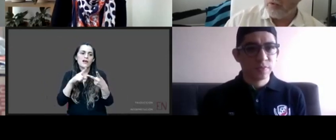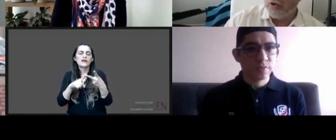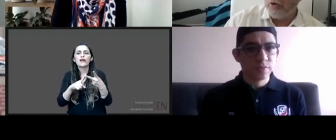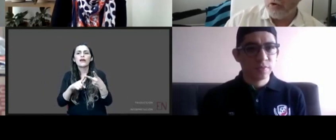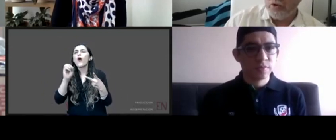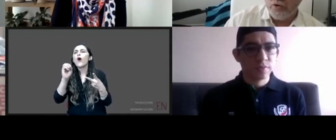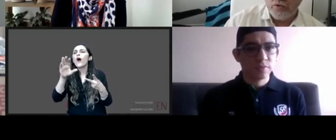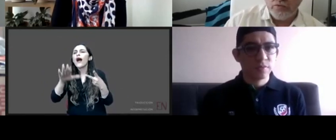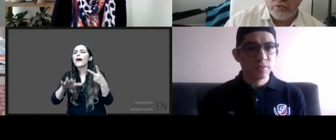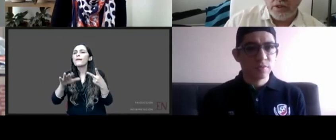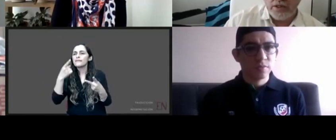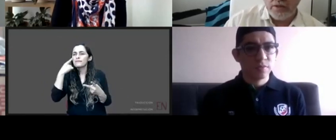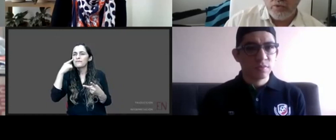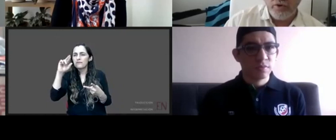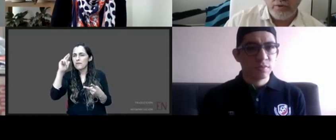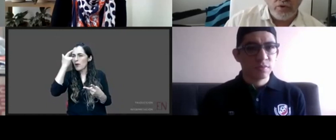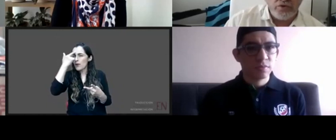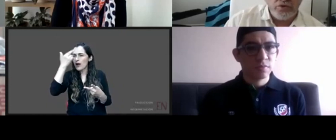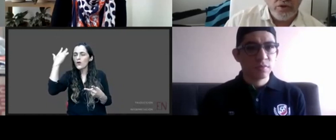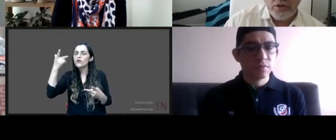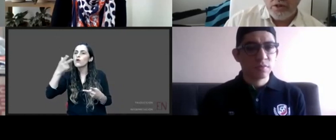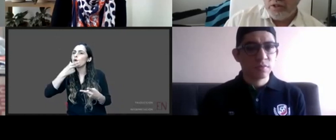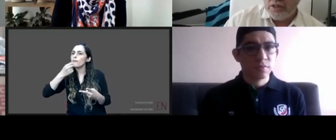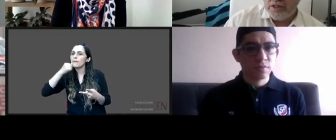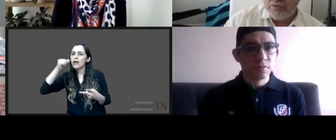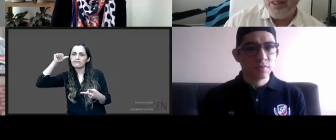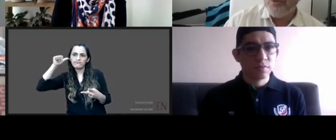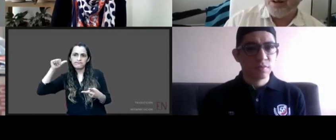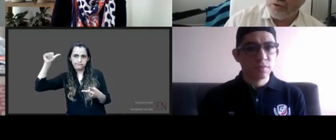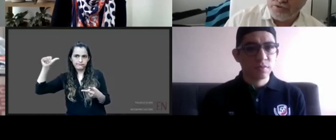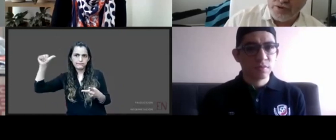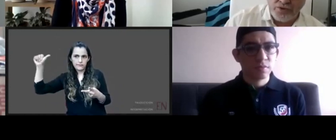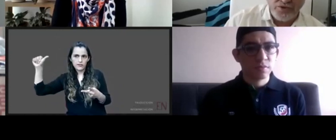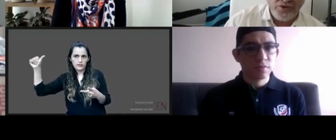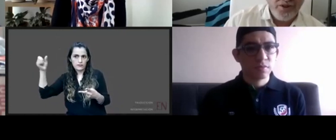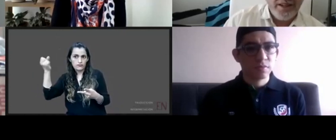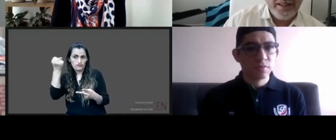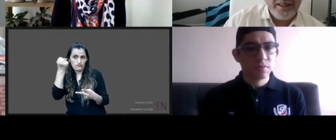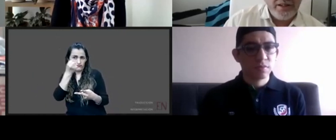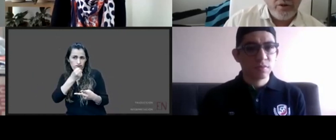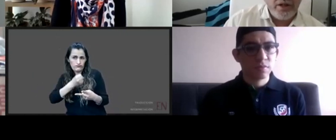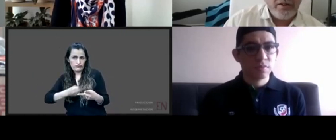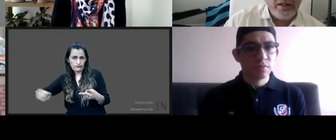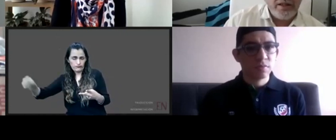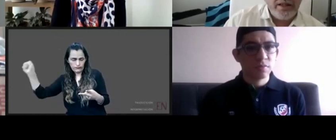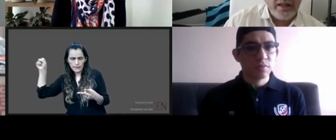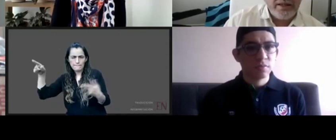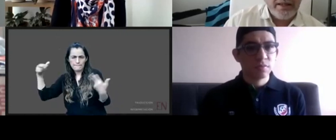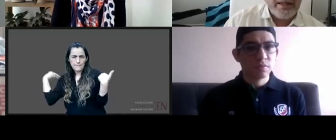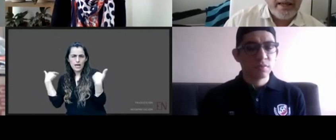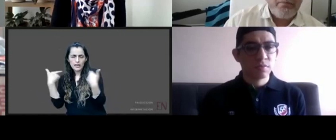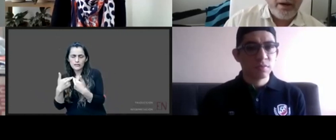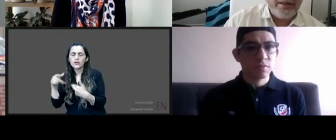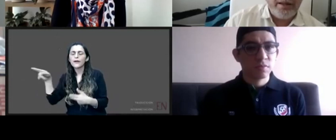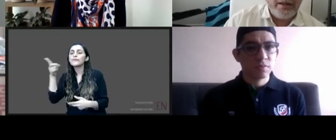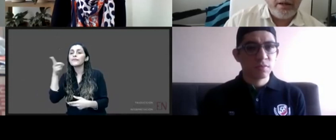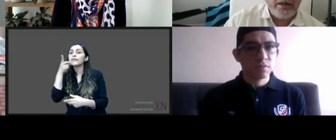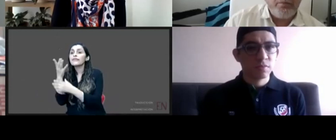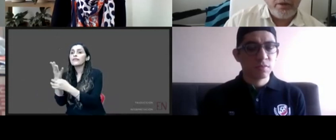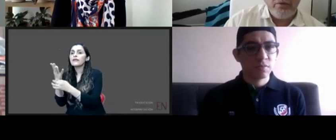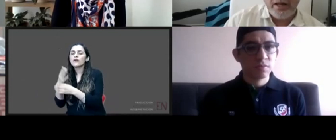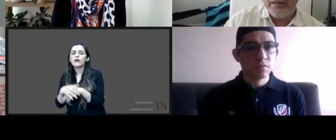un audiólogo muy famoso, un educador famoso, que dijo, ¿qué